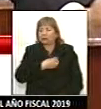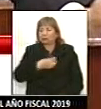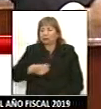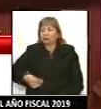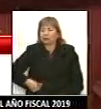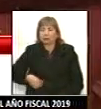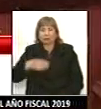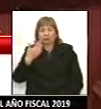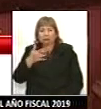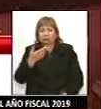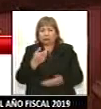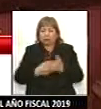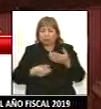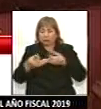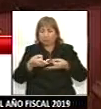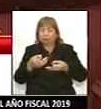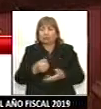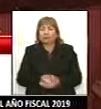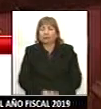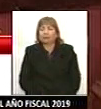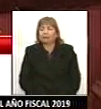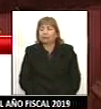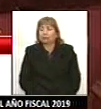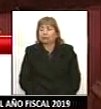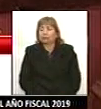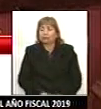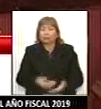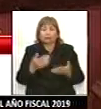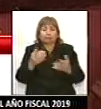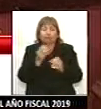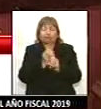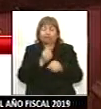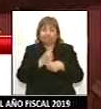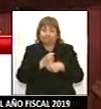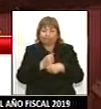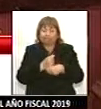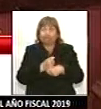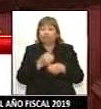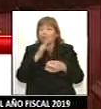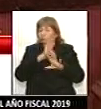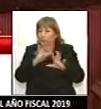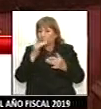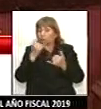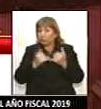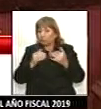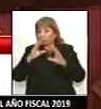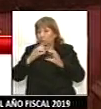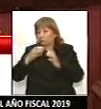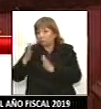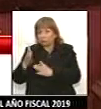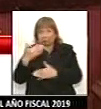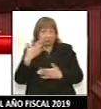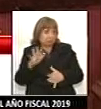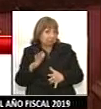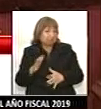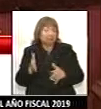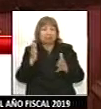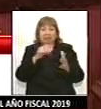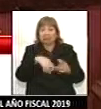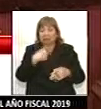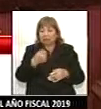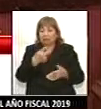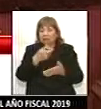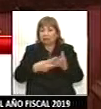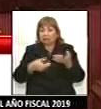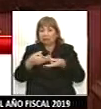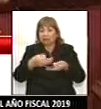ya se encuentra presupuestado la ejecución de esta obra, ya se ha culminado la primera etapa, también existe para el